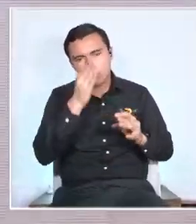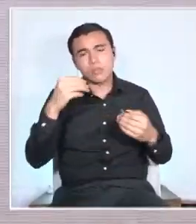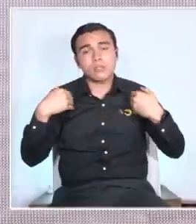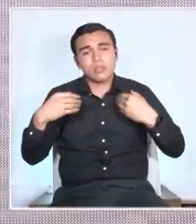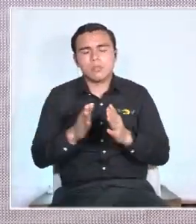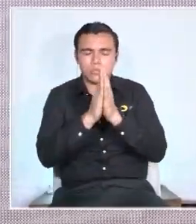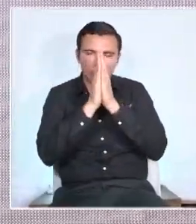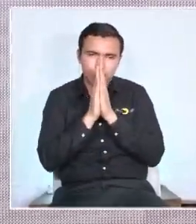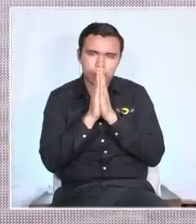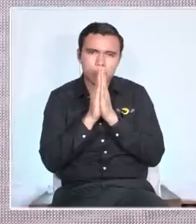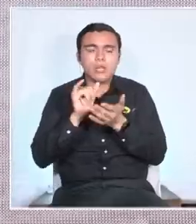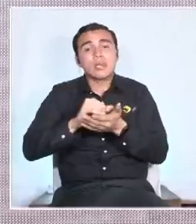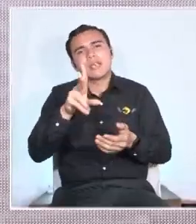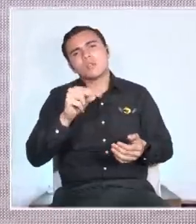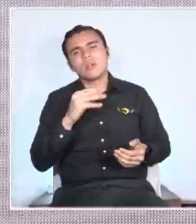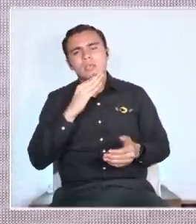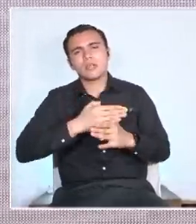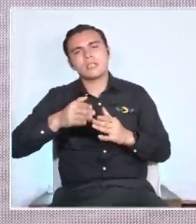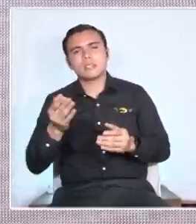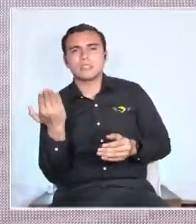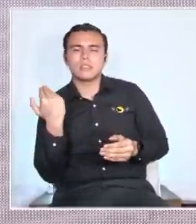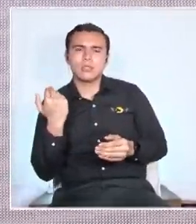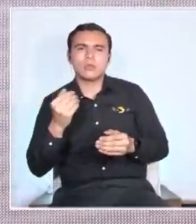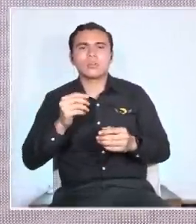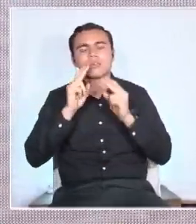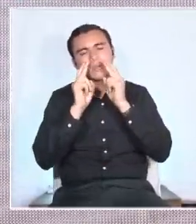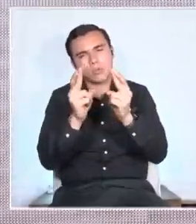oraciones que no han sido contestadas.